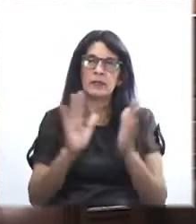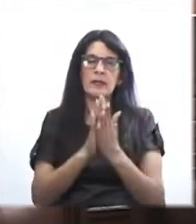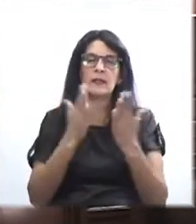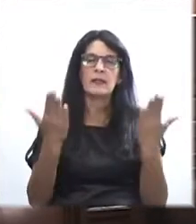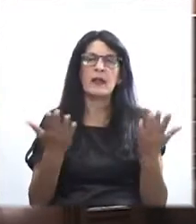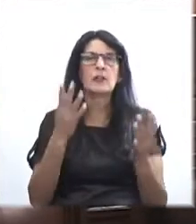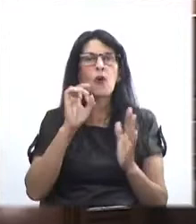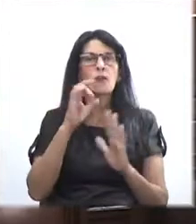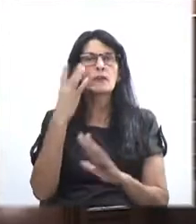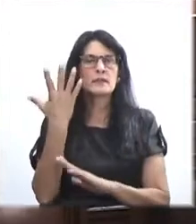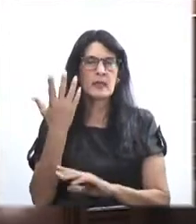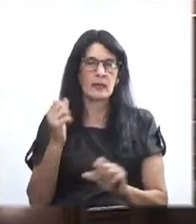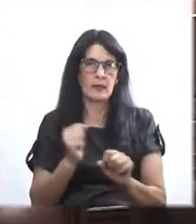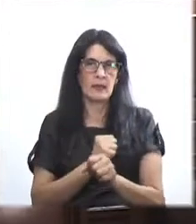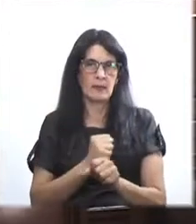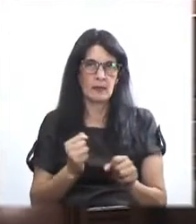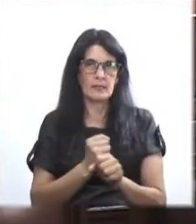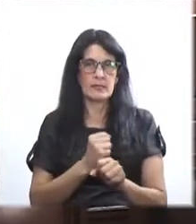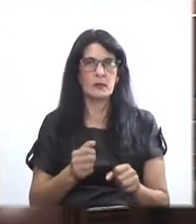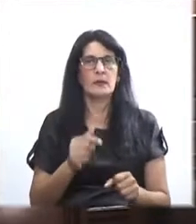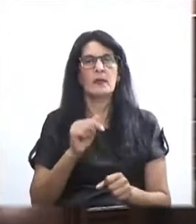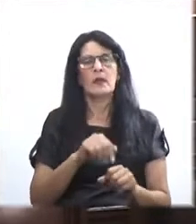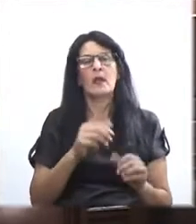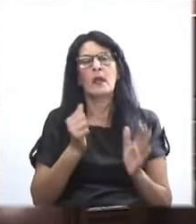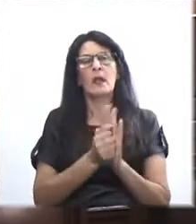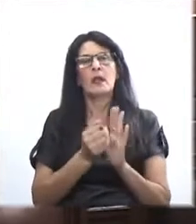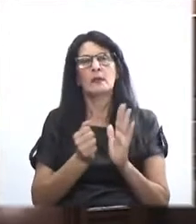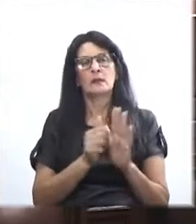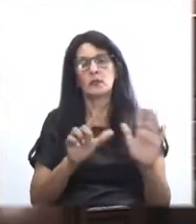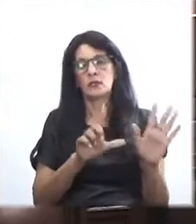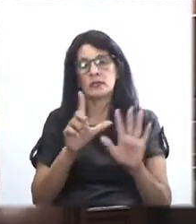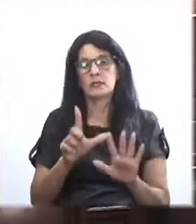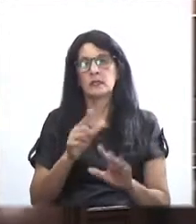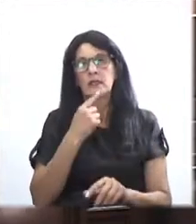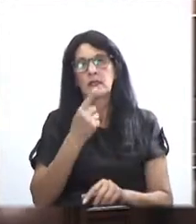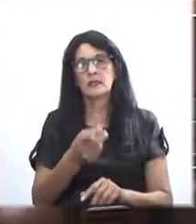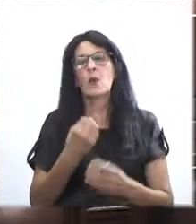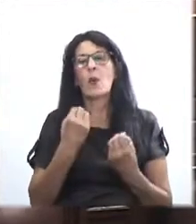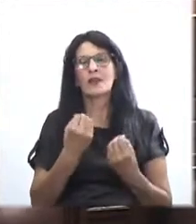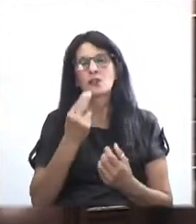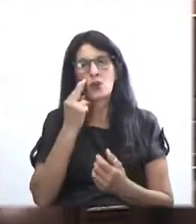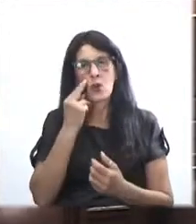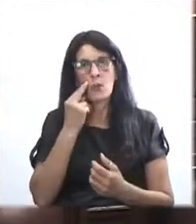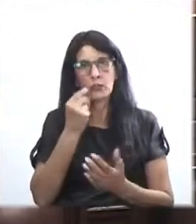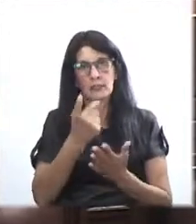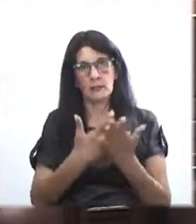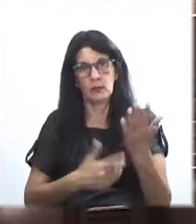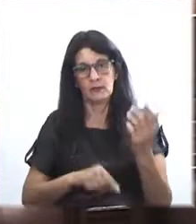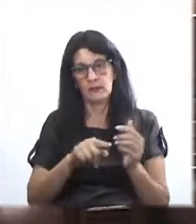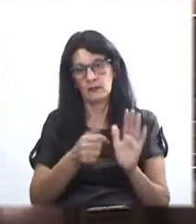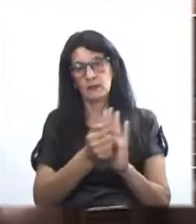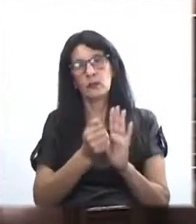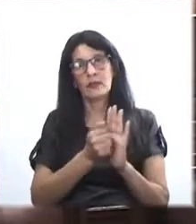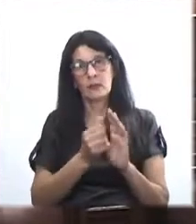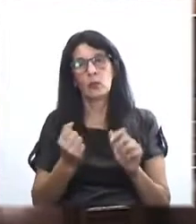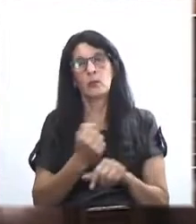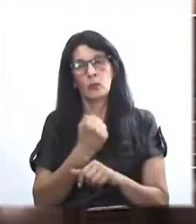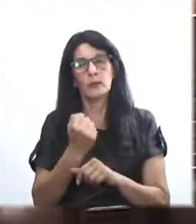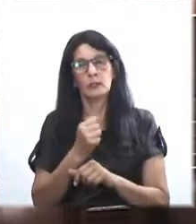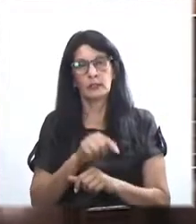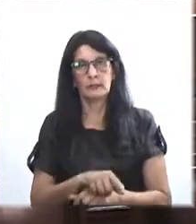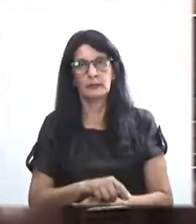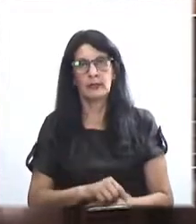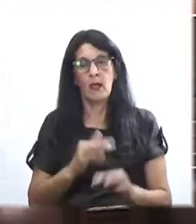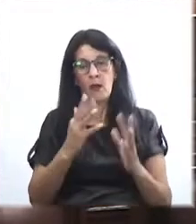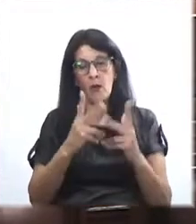aprobación. El artículo 7 dice cuáles son los efectos. Este es el artículo muy importante.